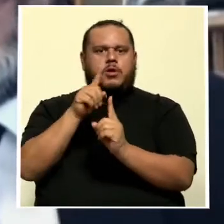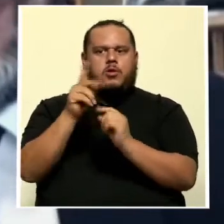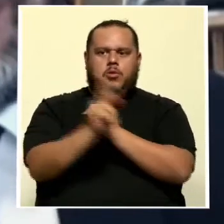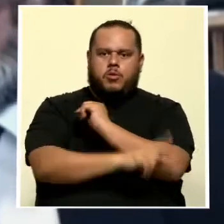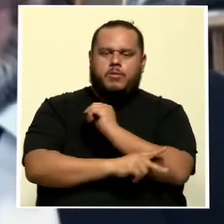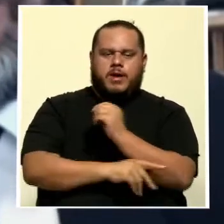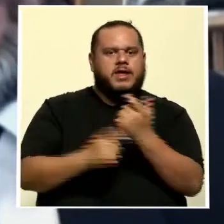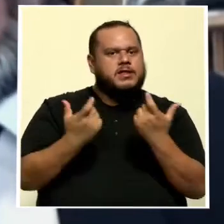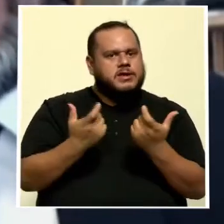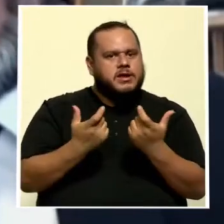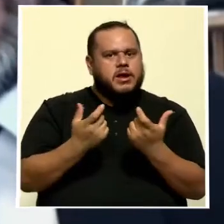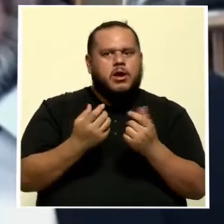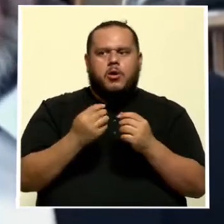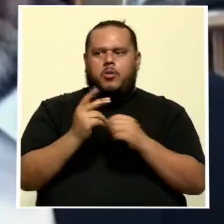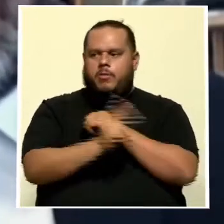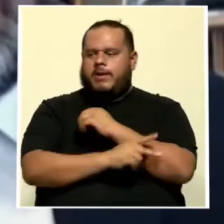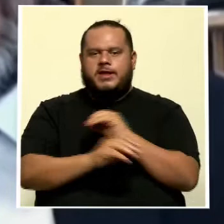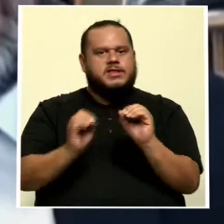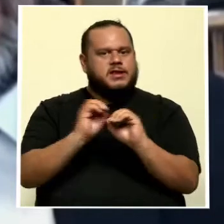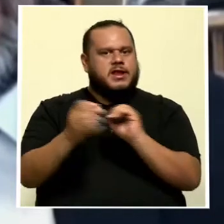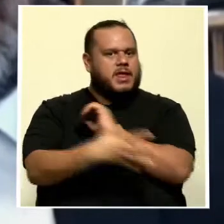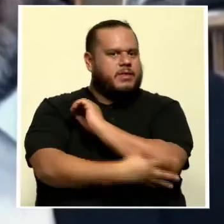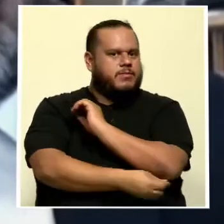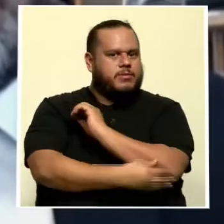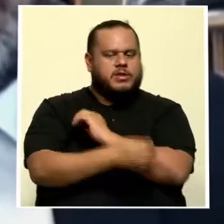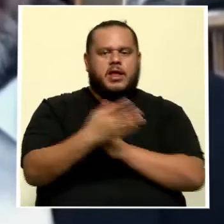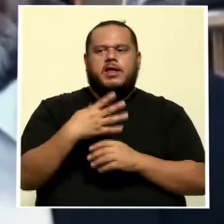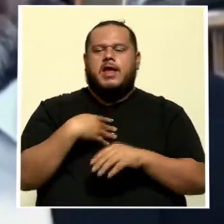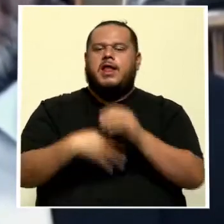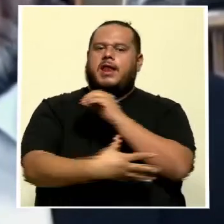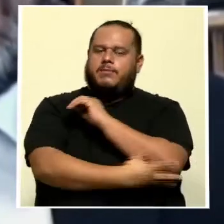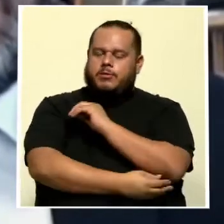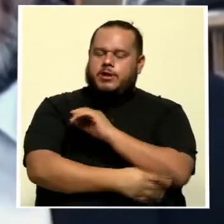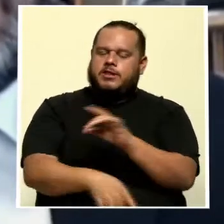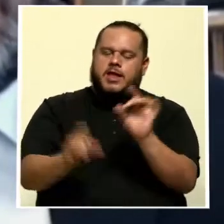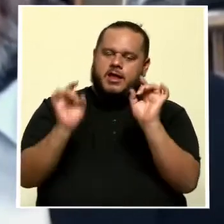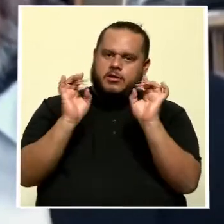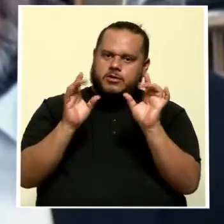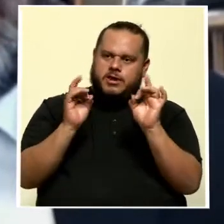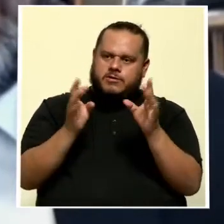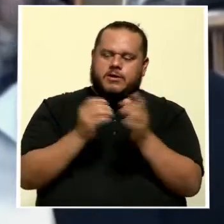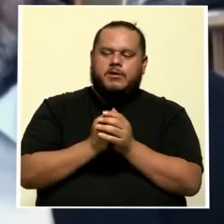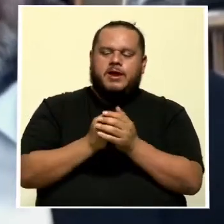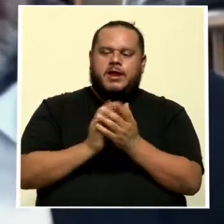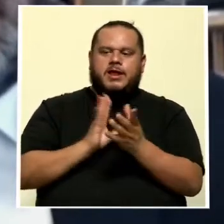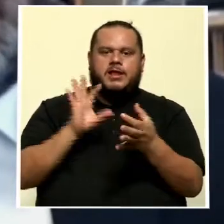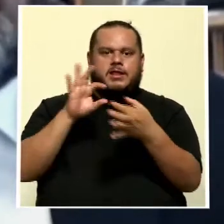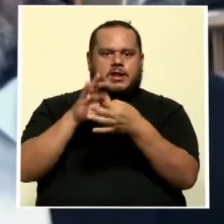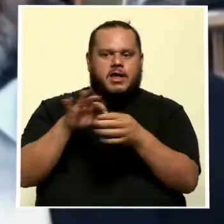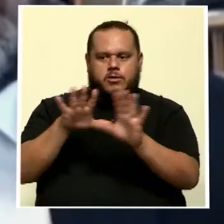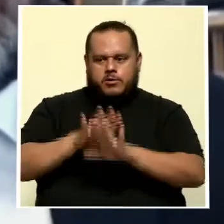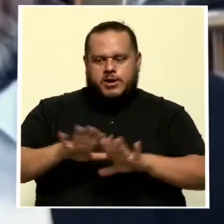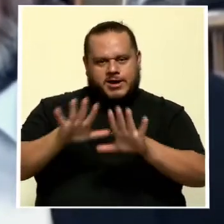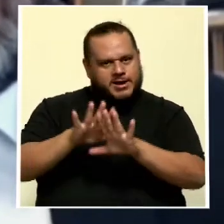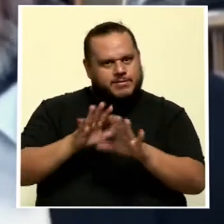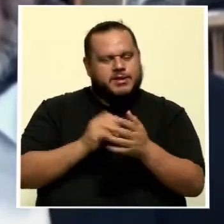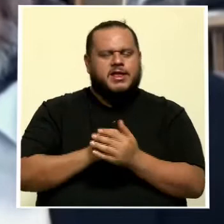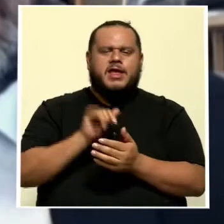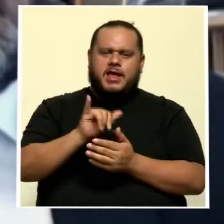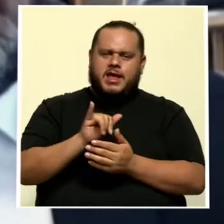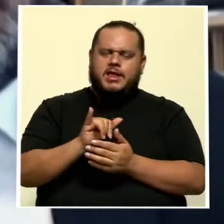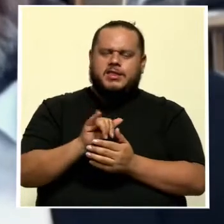país sin pobreza, porque la pobreza es lo más depredador que hay con el ambiente, Pues esa es la idea, aprovechar una